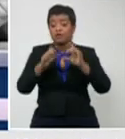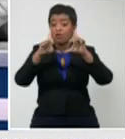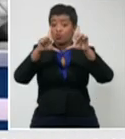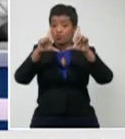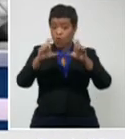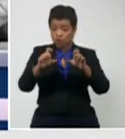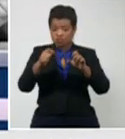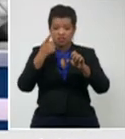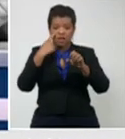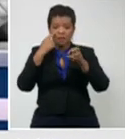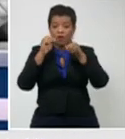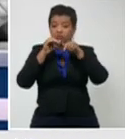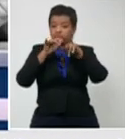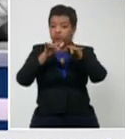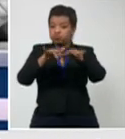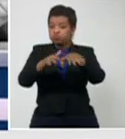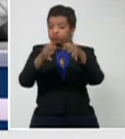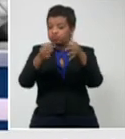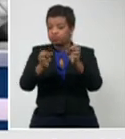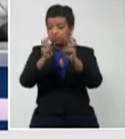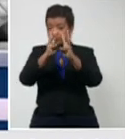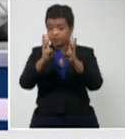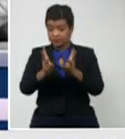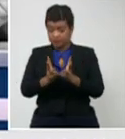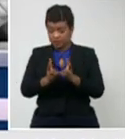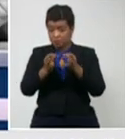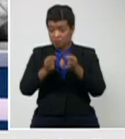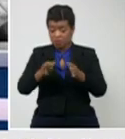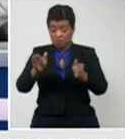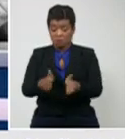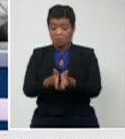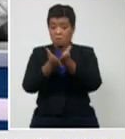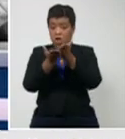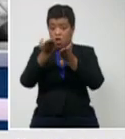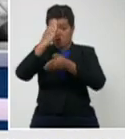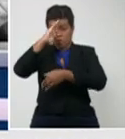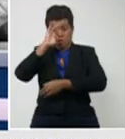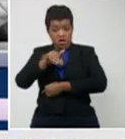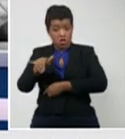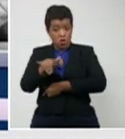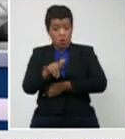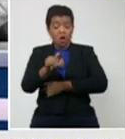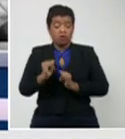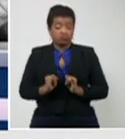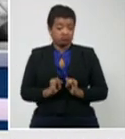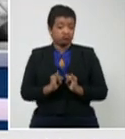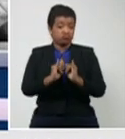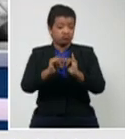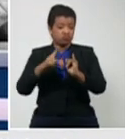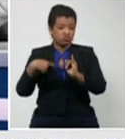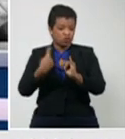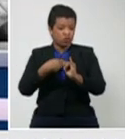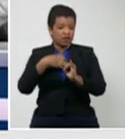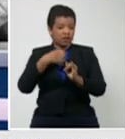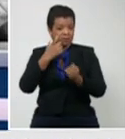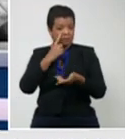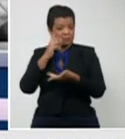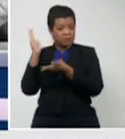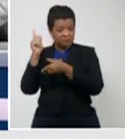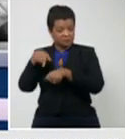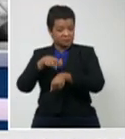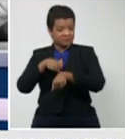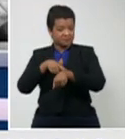trascendido en esta jornada. Cuba Debate incluso se hacía eco de la noticia. Nosotros tenemos en estos